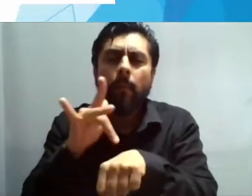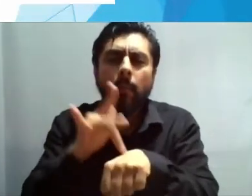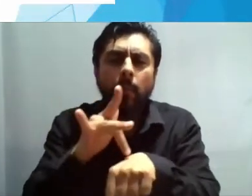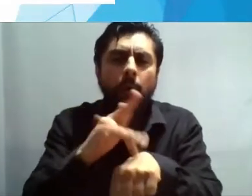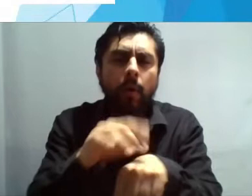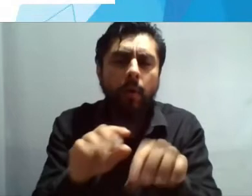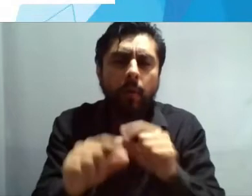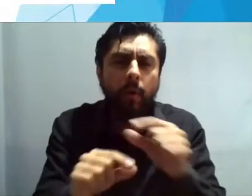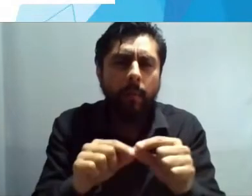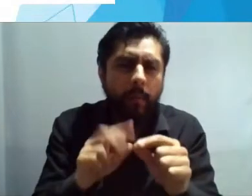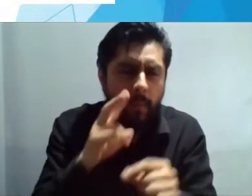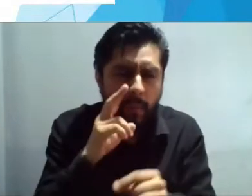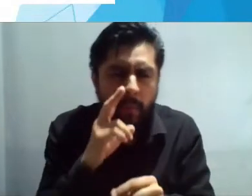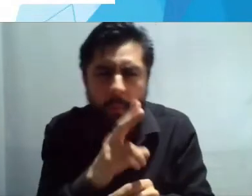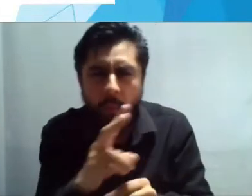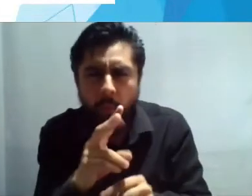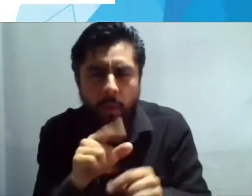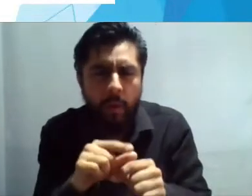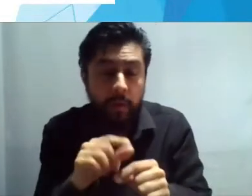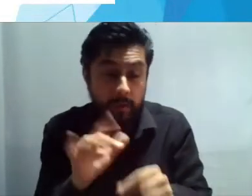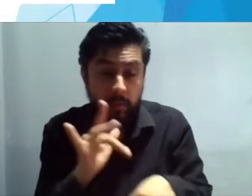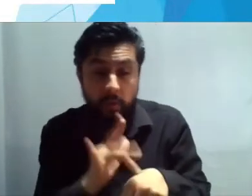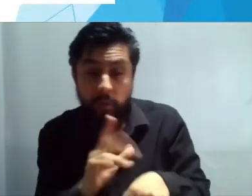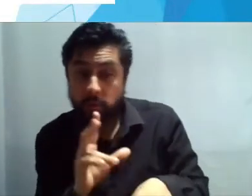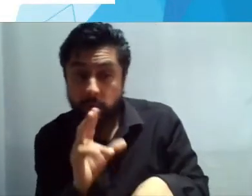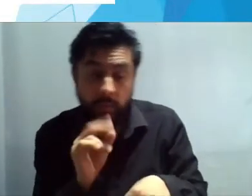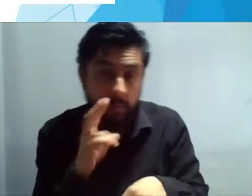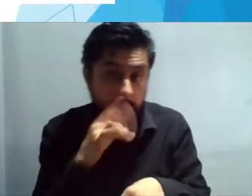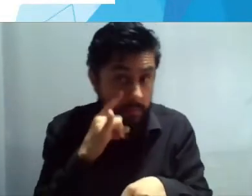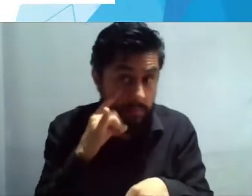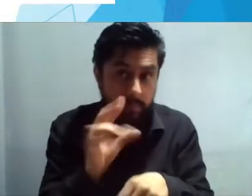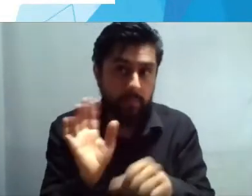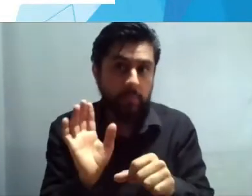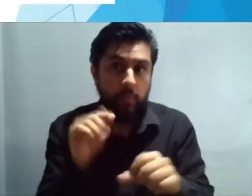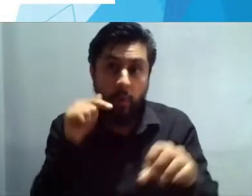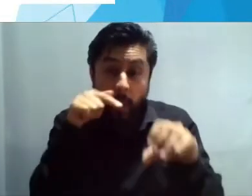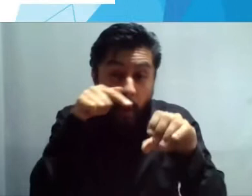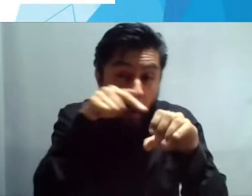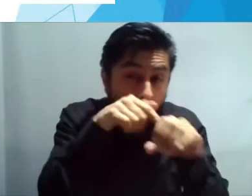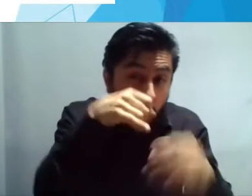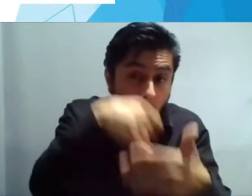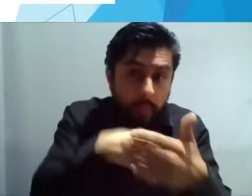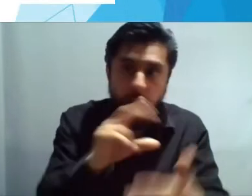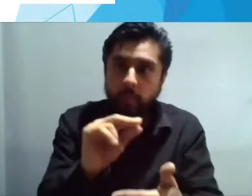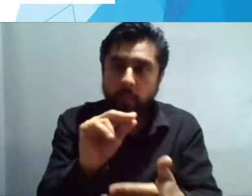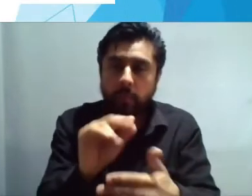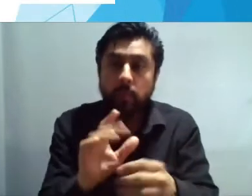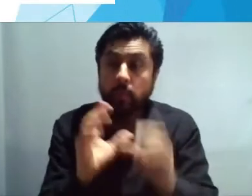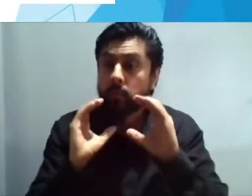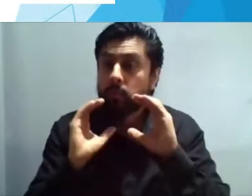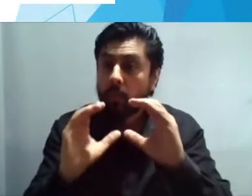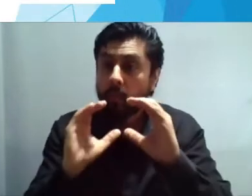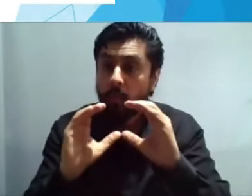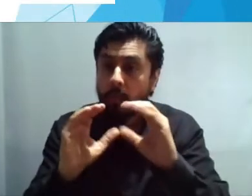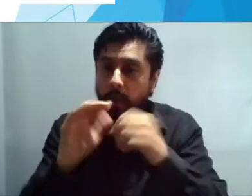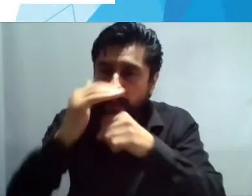solamente donde veo. Si no toco y no veo, no toco. ¿Para qué? Pues para no dañar el tímpano. Solamente vamos manipulando lo que